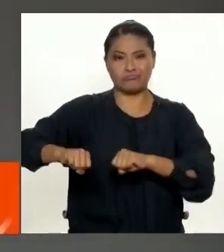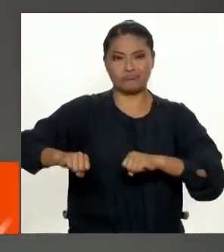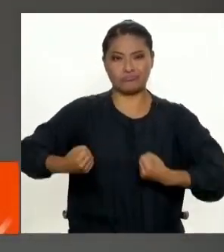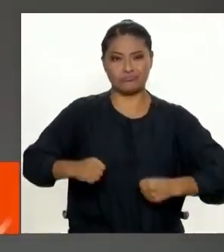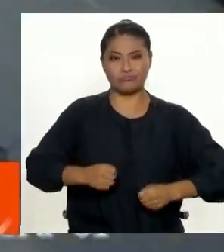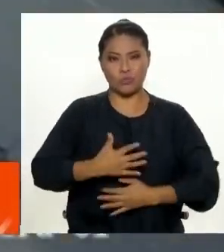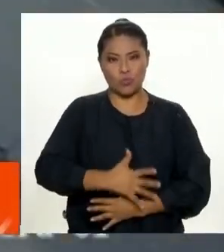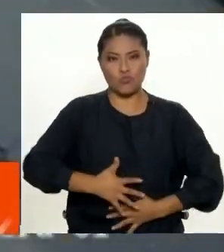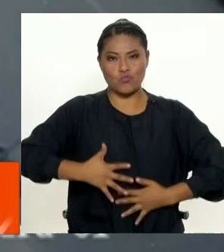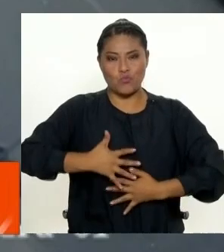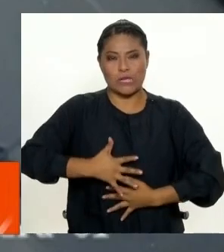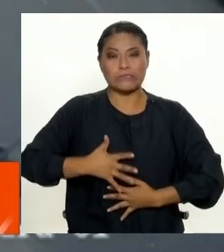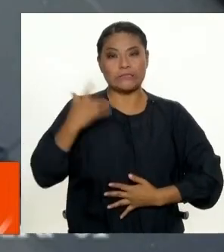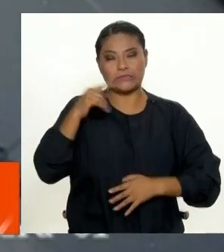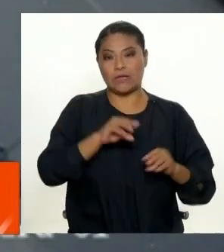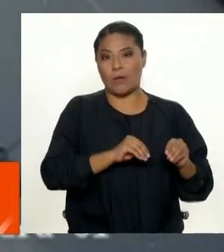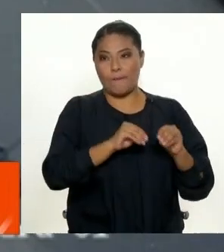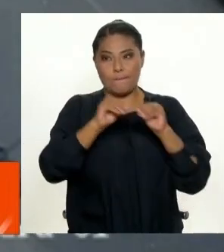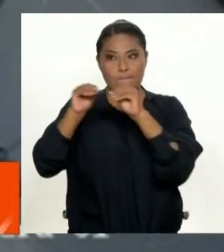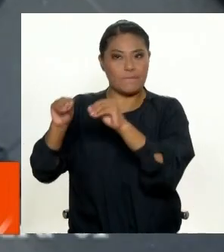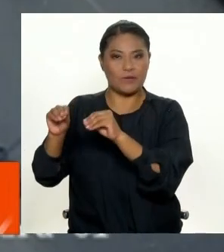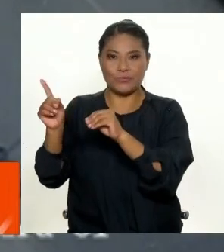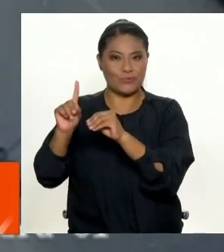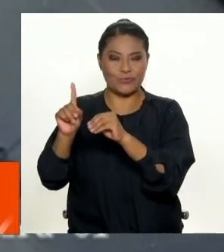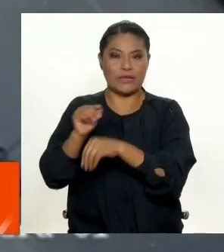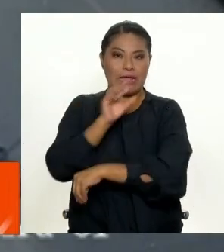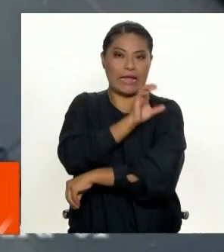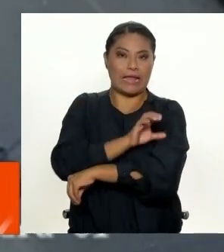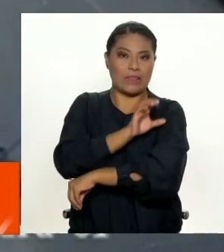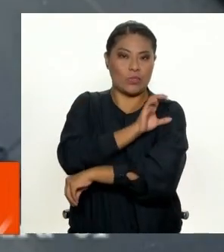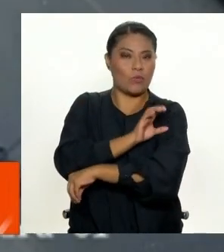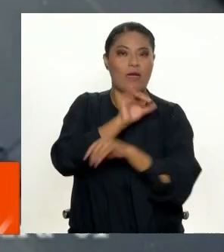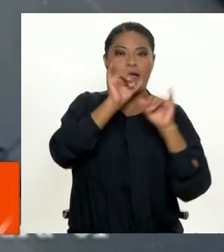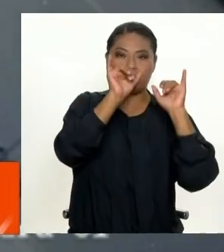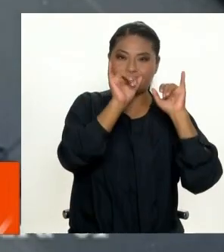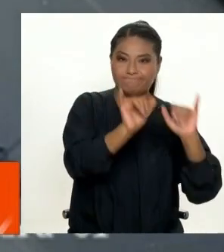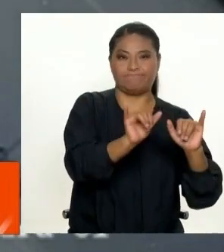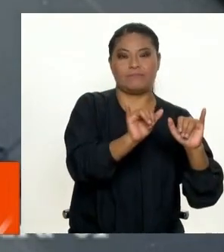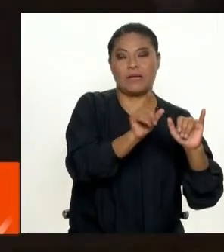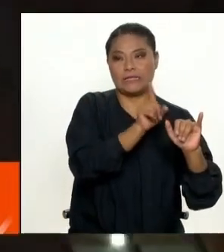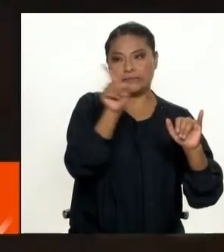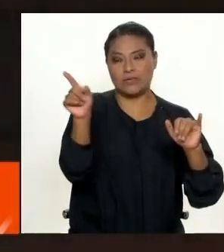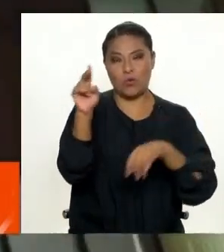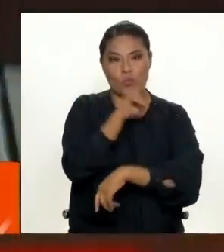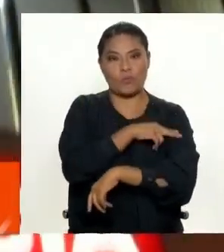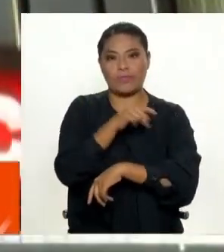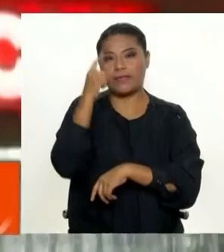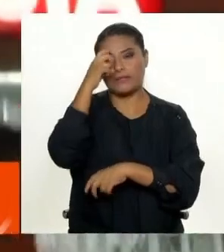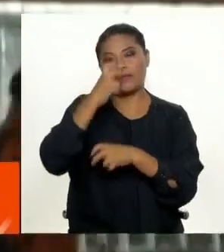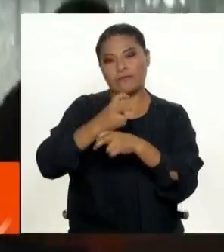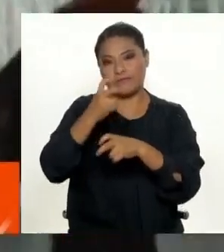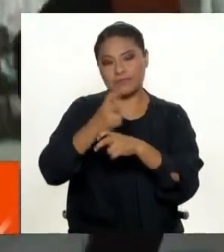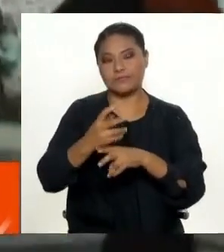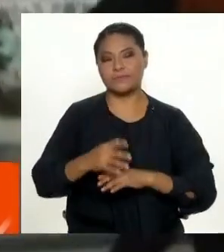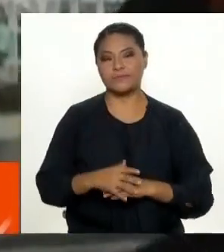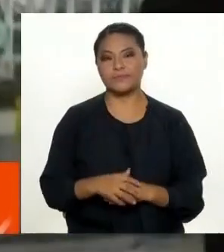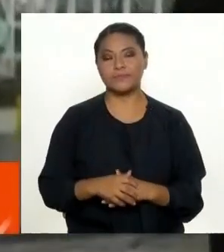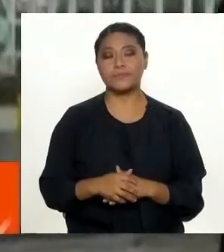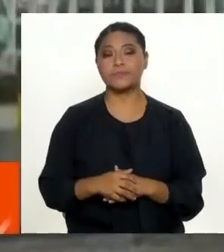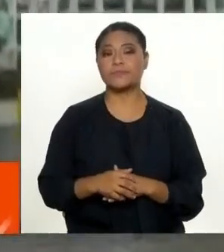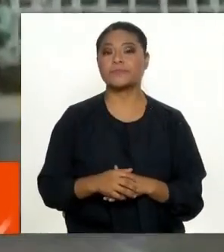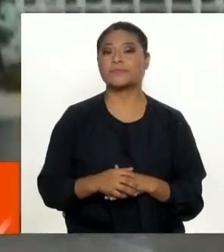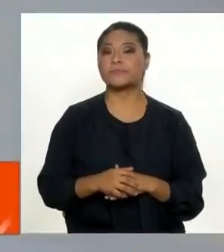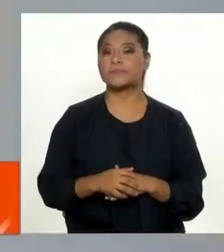órganos y no pudo ser trasladada de la Clínica Jesús del Norte al Hospital Loaiza por su crítica condición. De otro